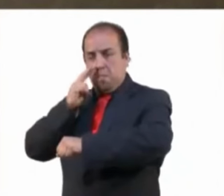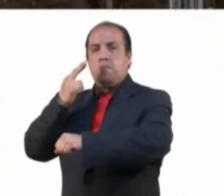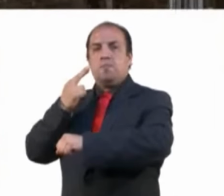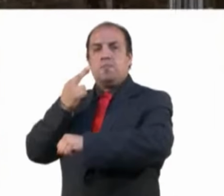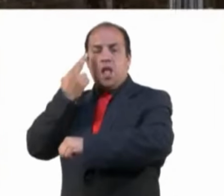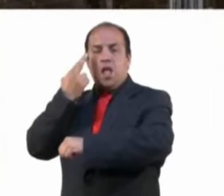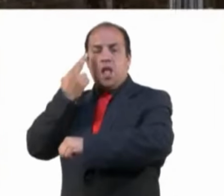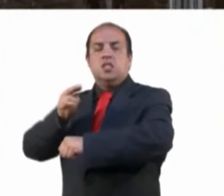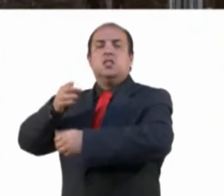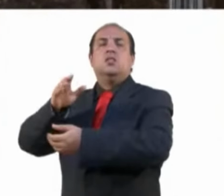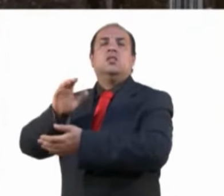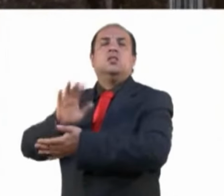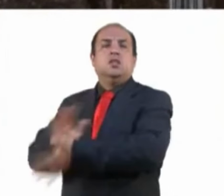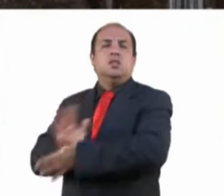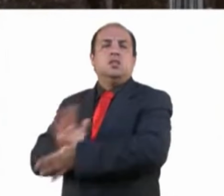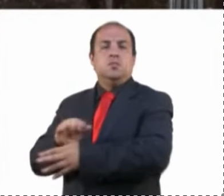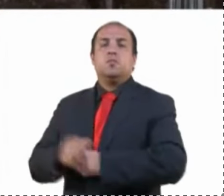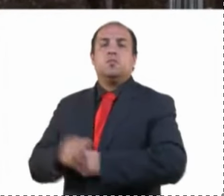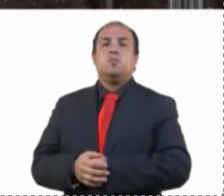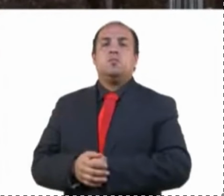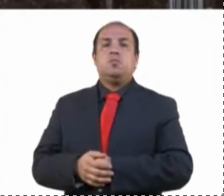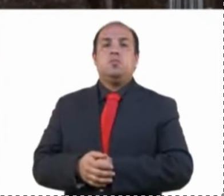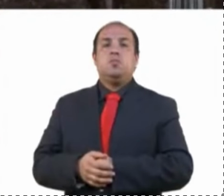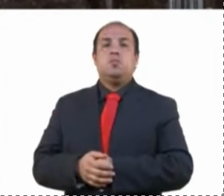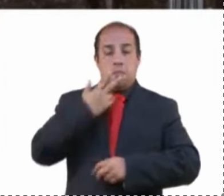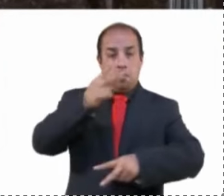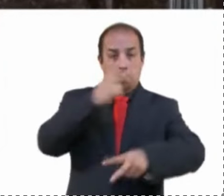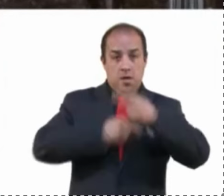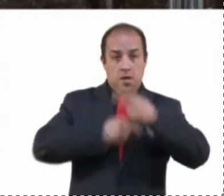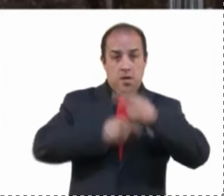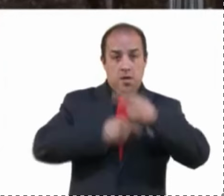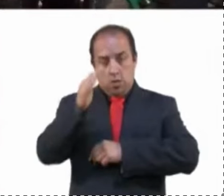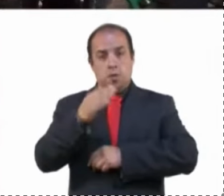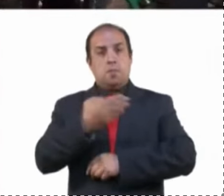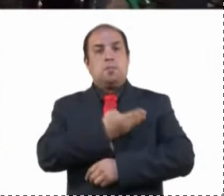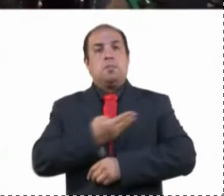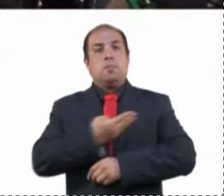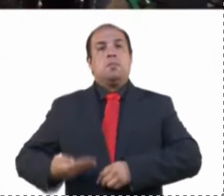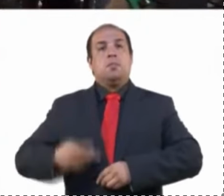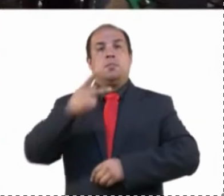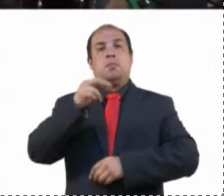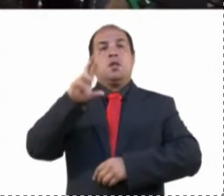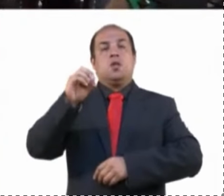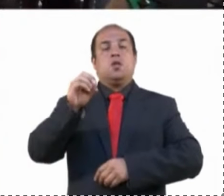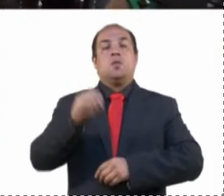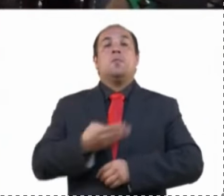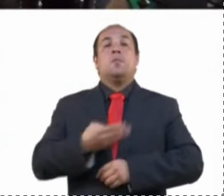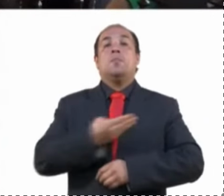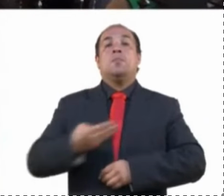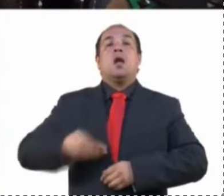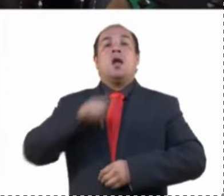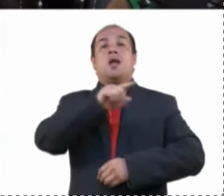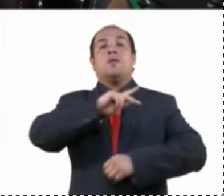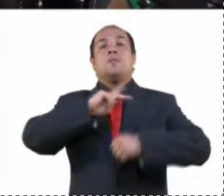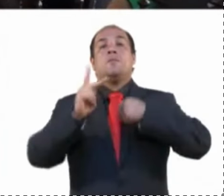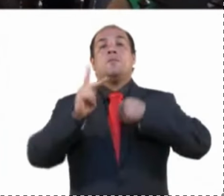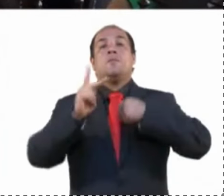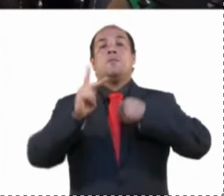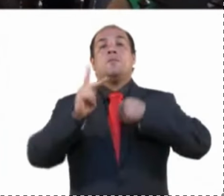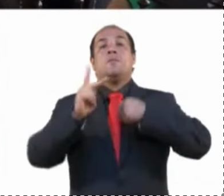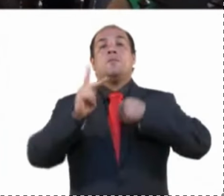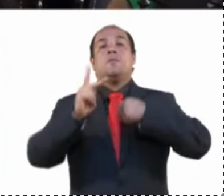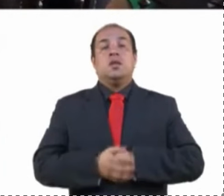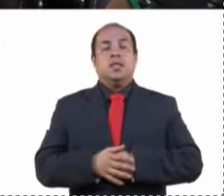de México, señor presidente Petro, presidente de la República de Colombia. Por todas las razones y emociones